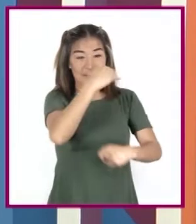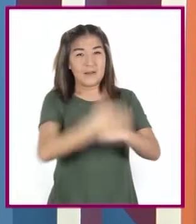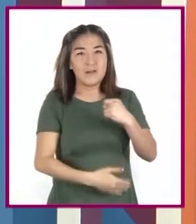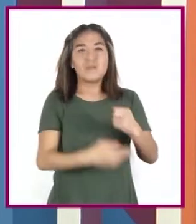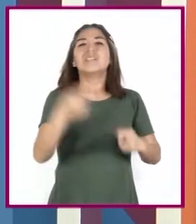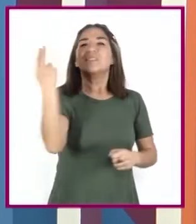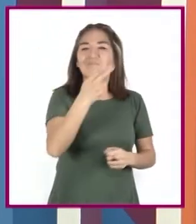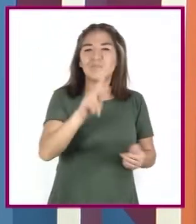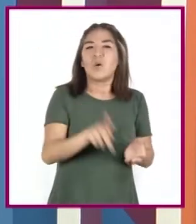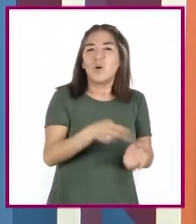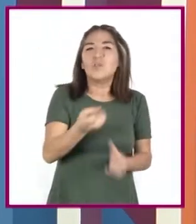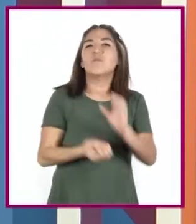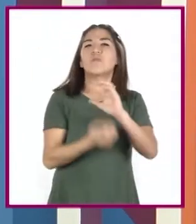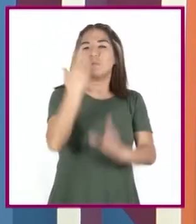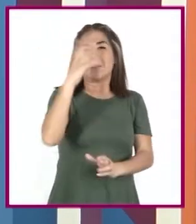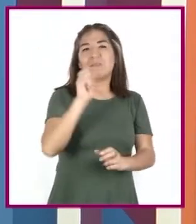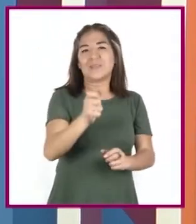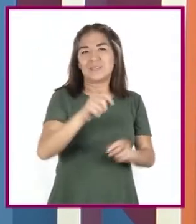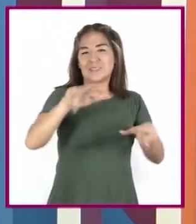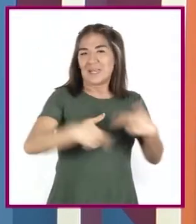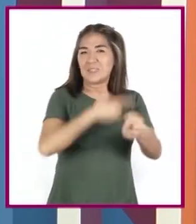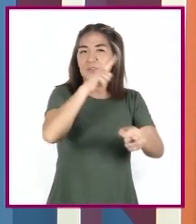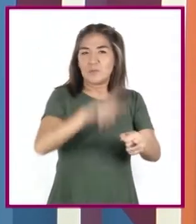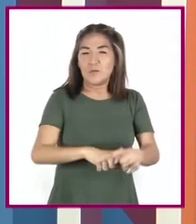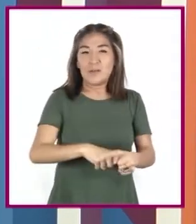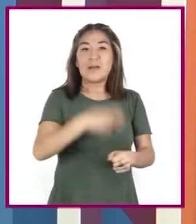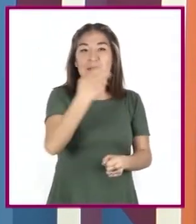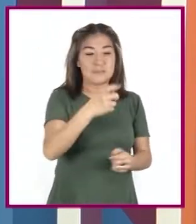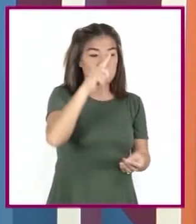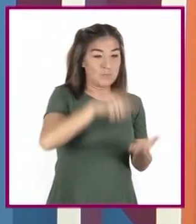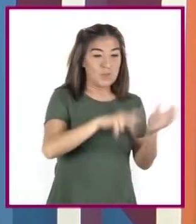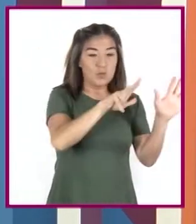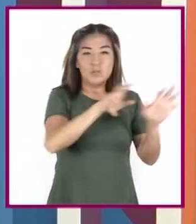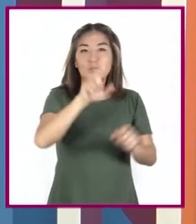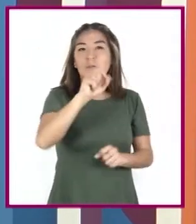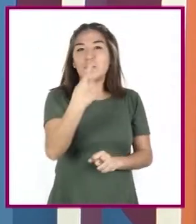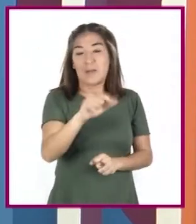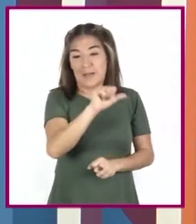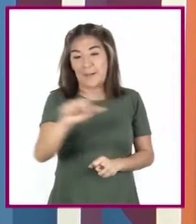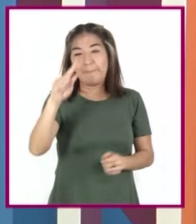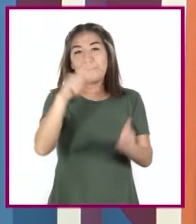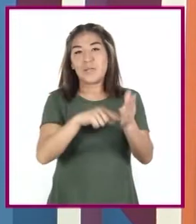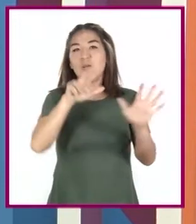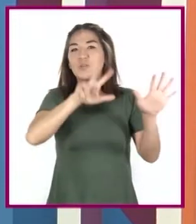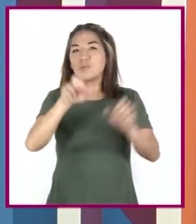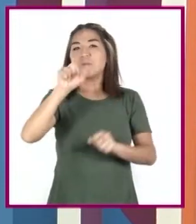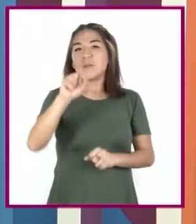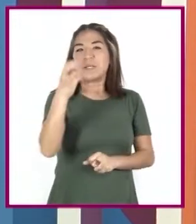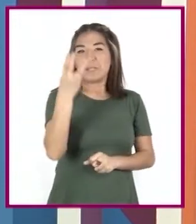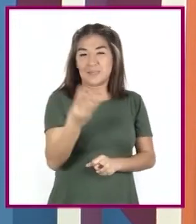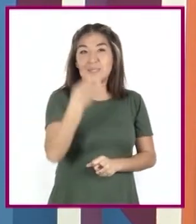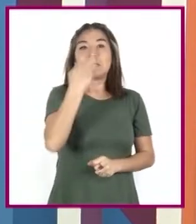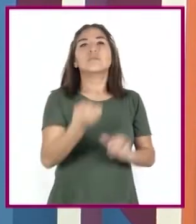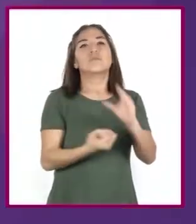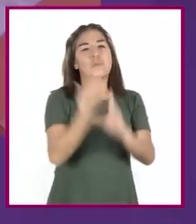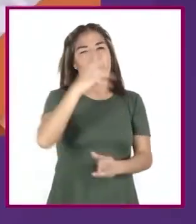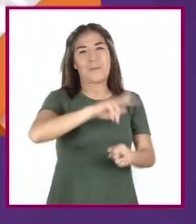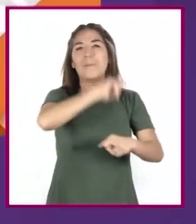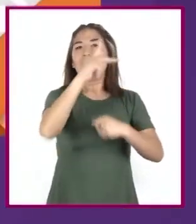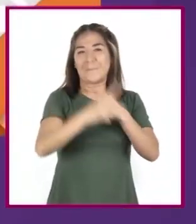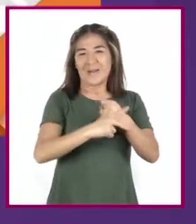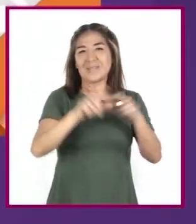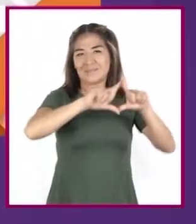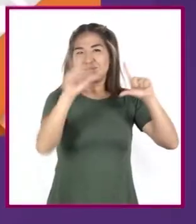necesario construir la nueva nación. En este sentido, entre 1821 y 1823, ya como país libre,